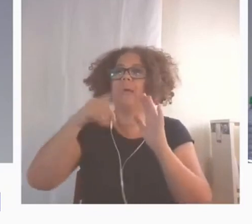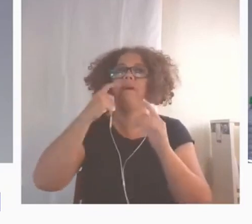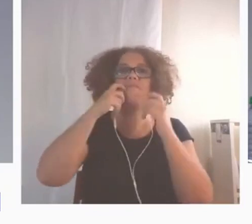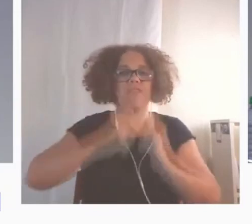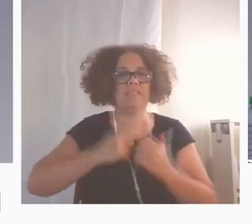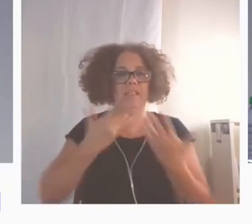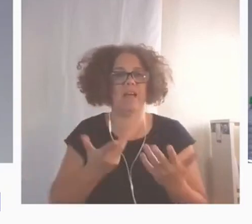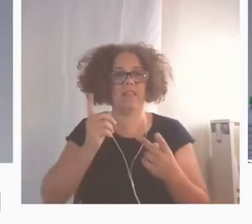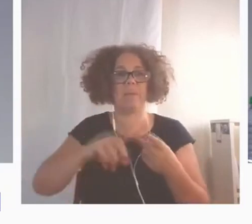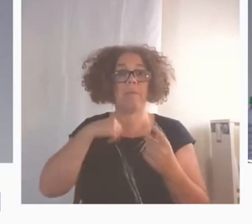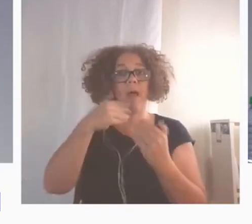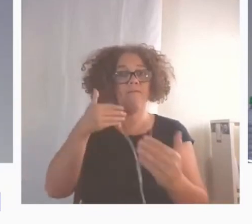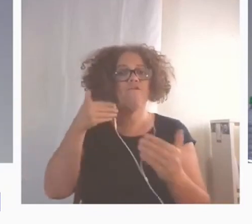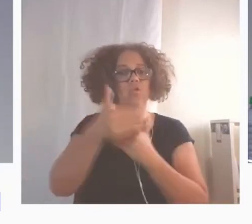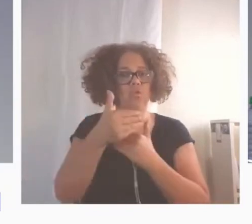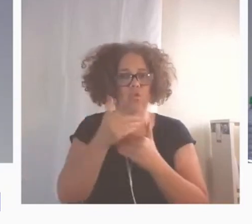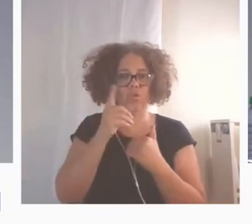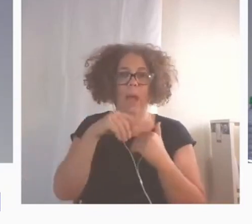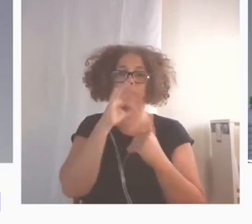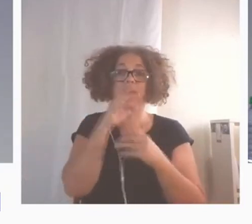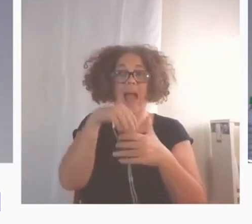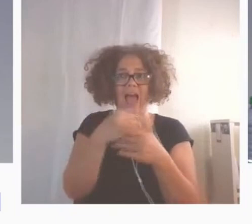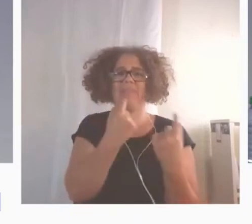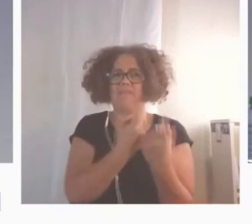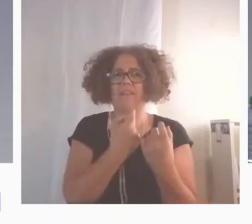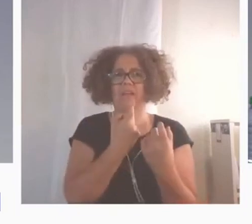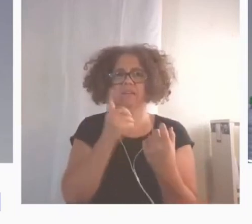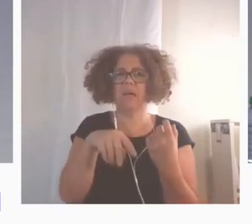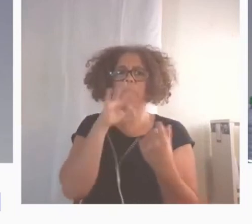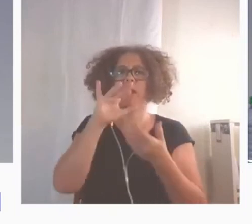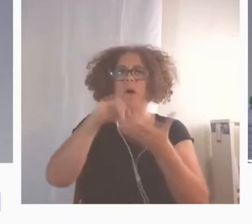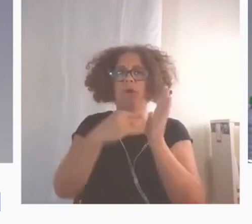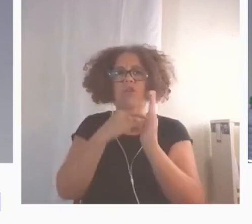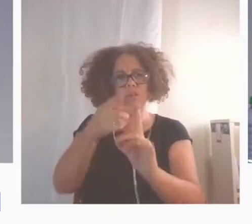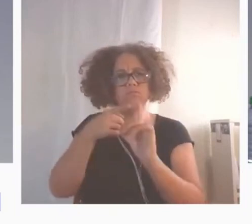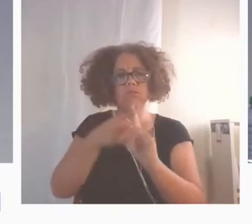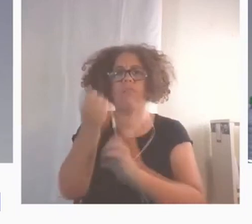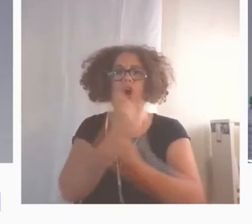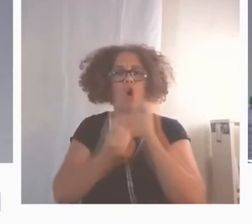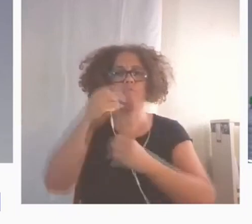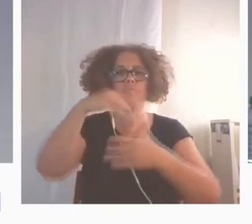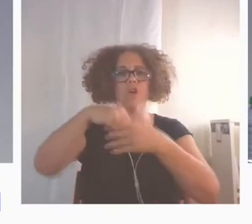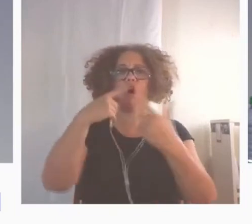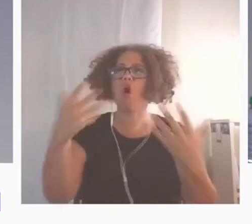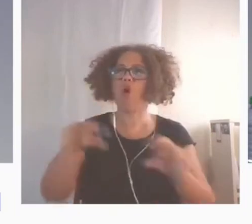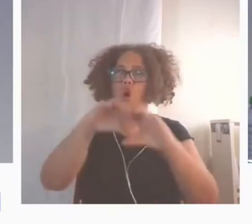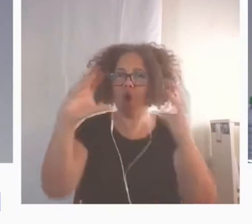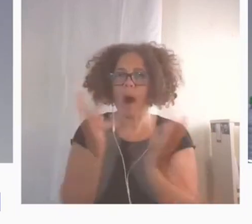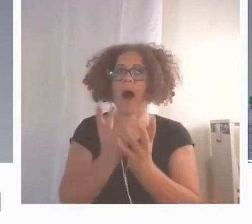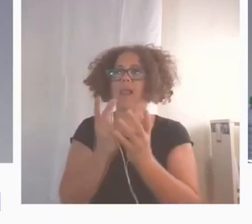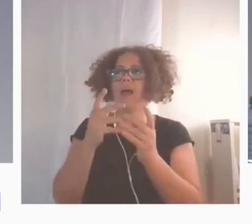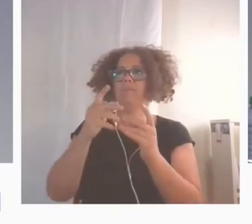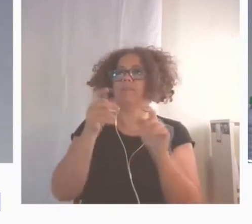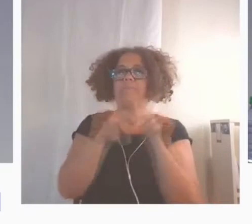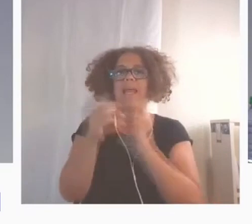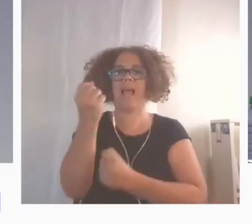futuro de una ciudad que hace parte de esos grandes proyectos de economía global, circular, smart city, y ahora tenemos